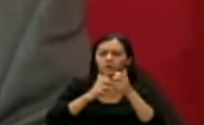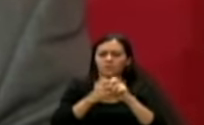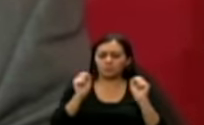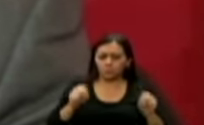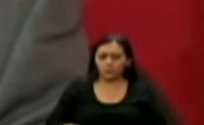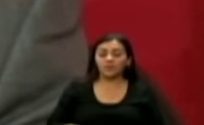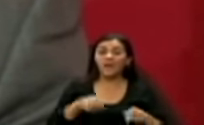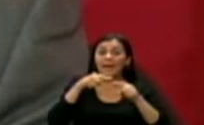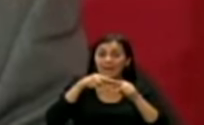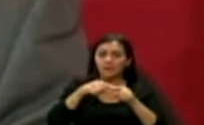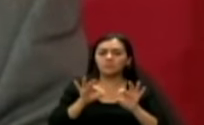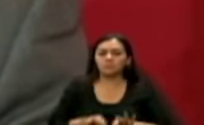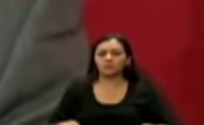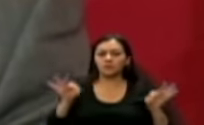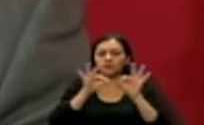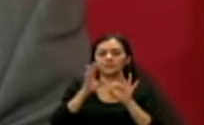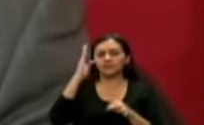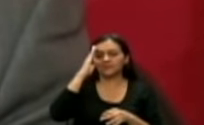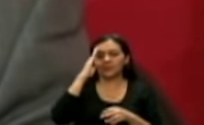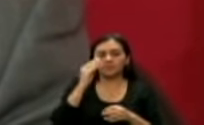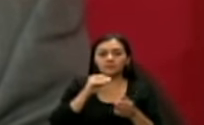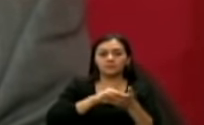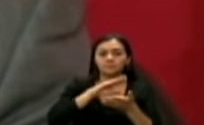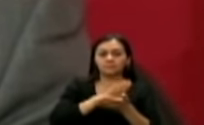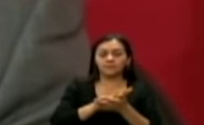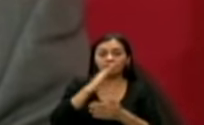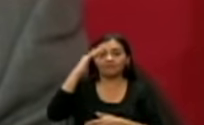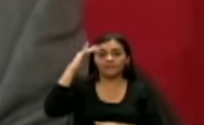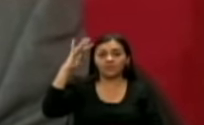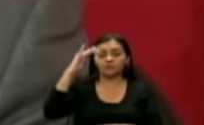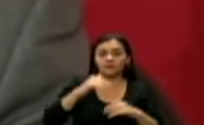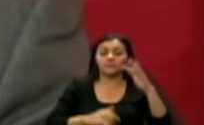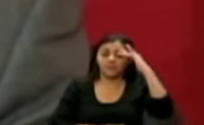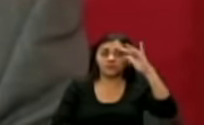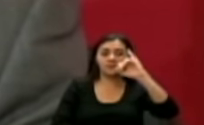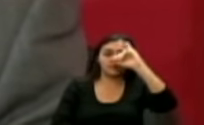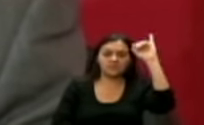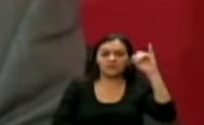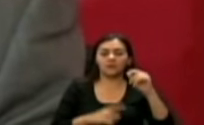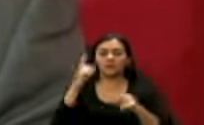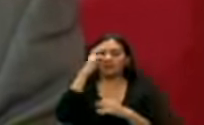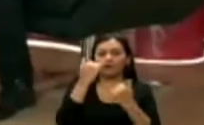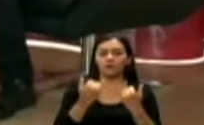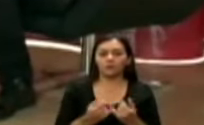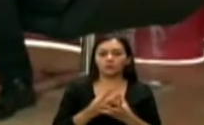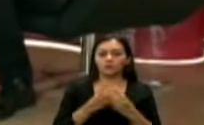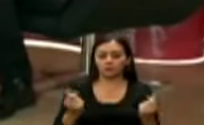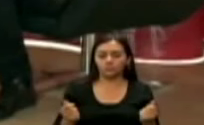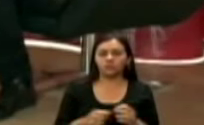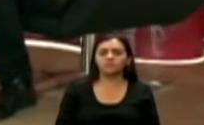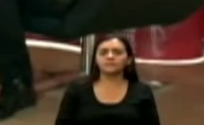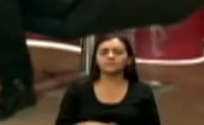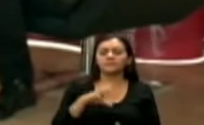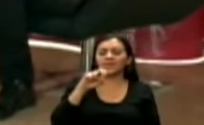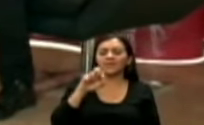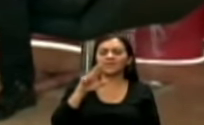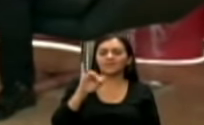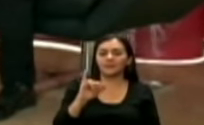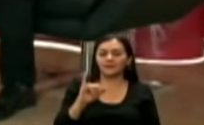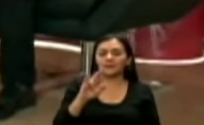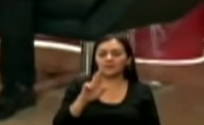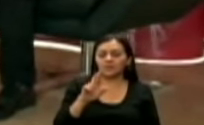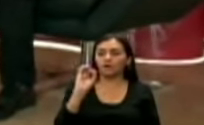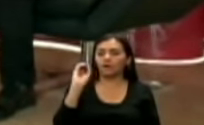creo que son marcos importantísimos para que la izquierda pueda pensar sus dificultades actuales. Gracias, Emir. Y Pedro, también un criterio